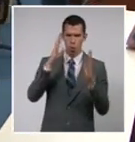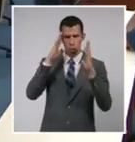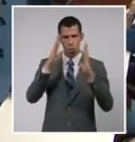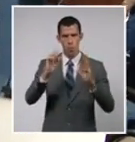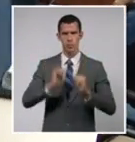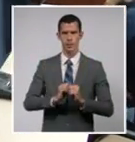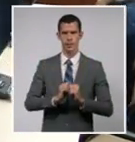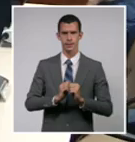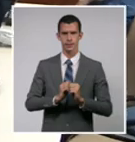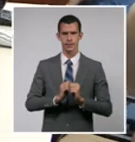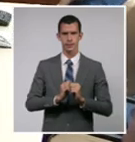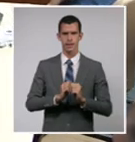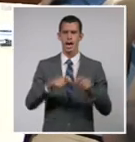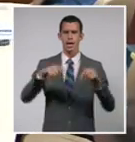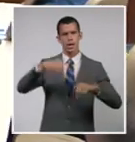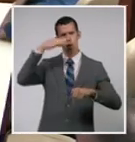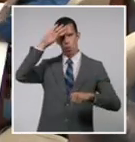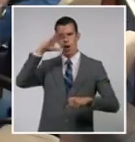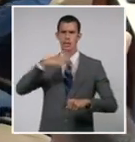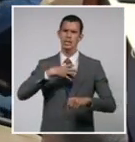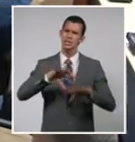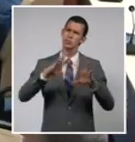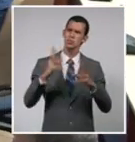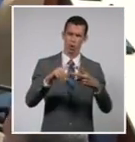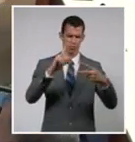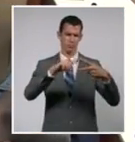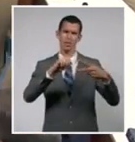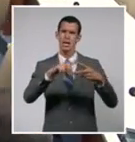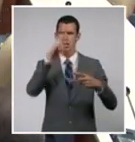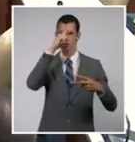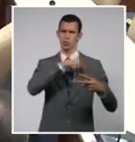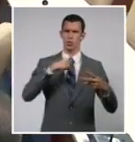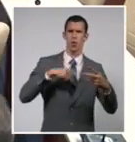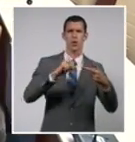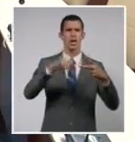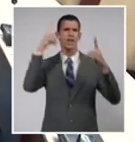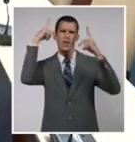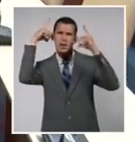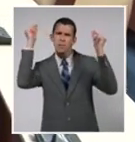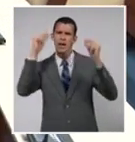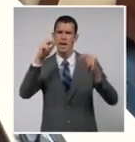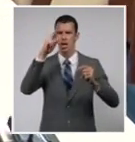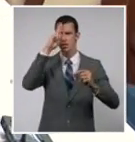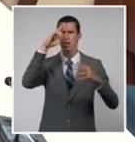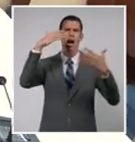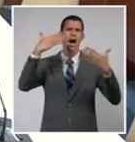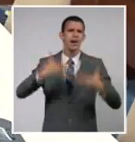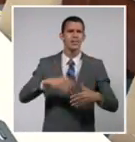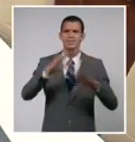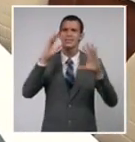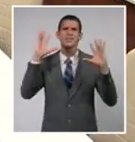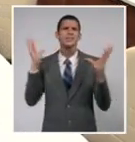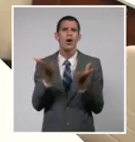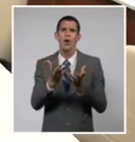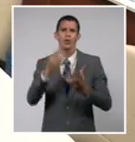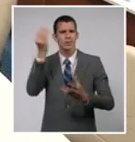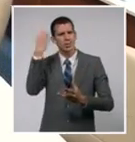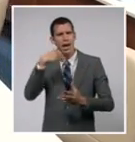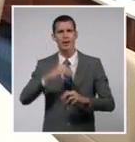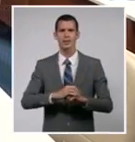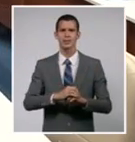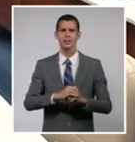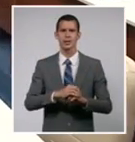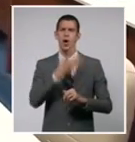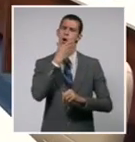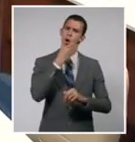científicos, académicos, médicos, enfermeras y enfermeros, jóvenes que han jugado un papel tremendo en medio de todo esto, y